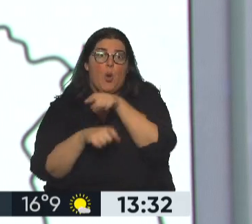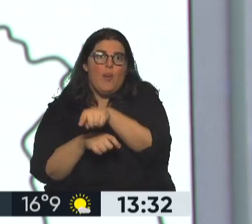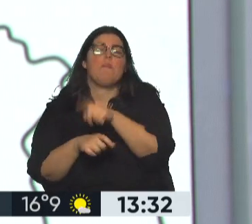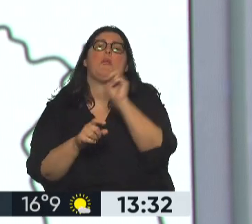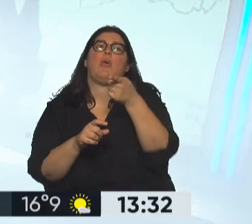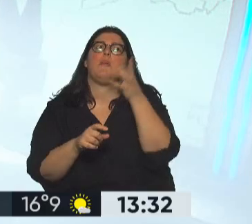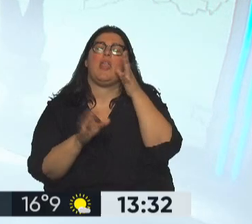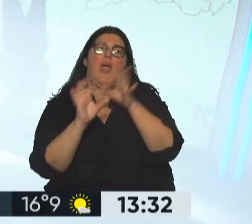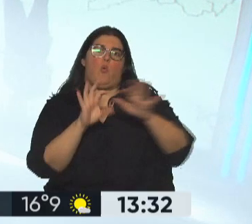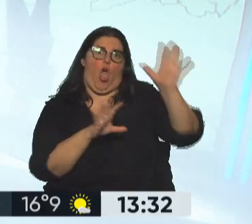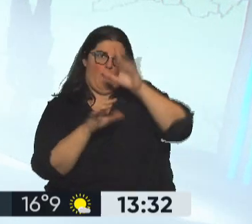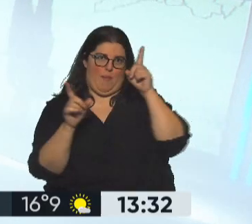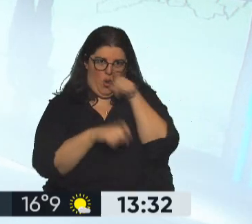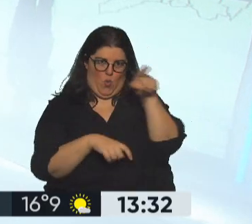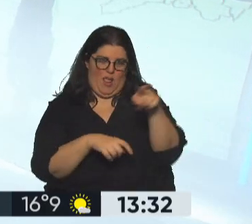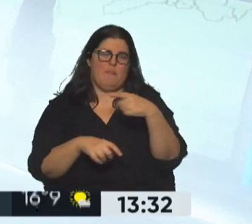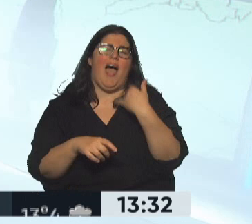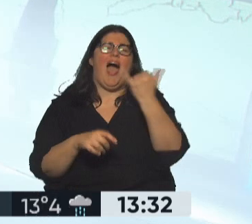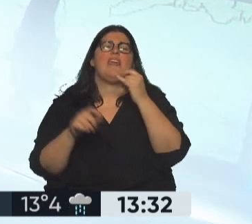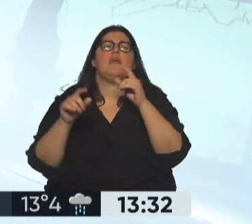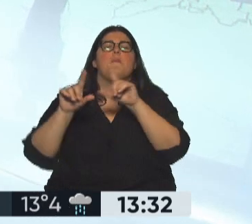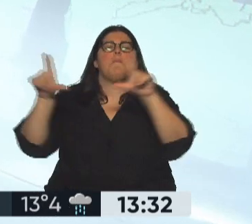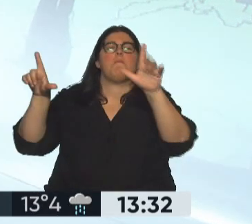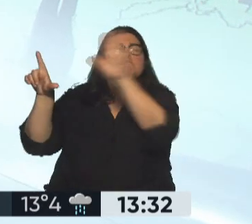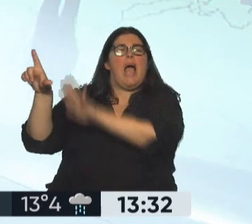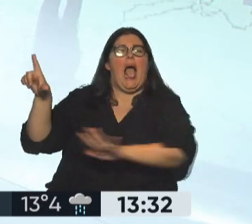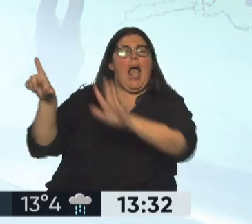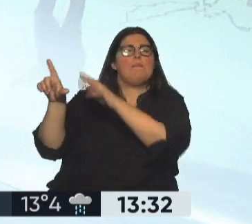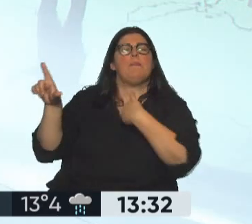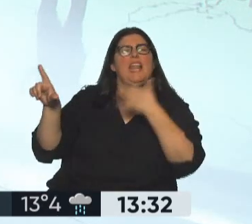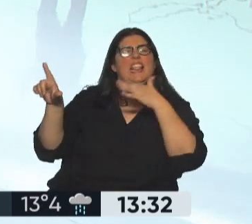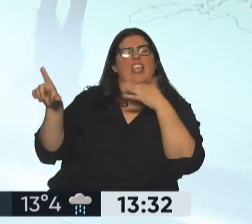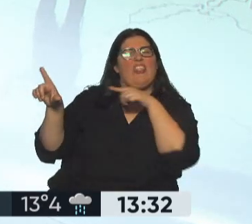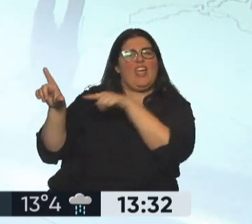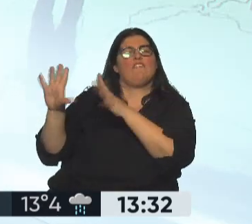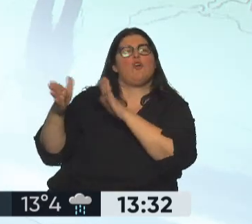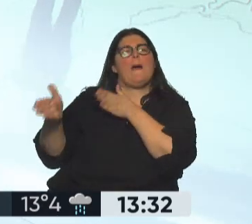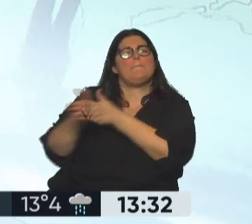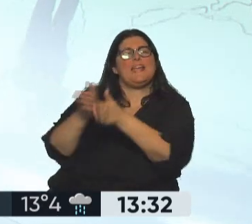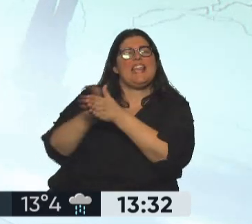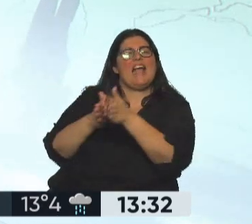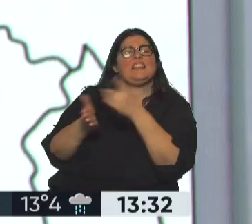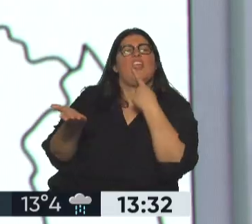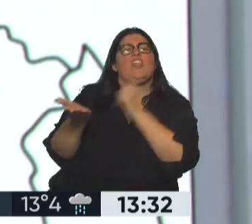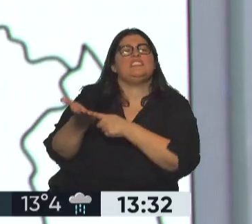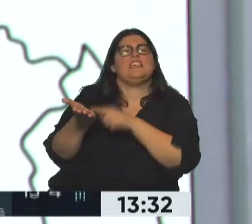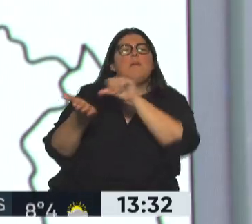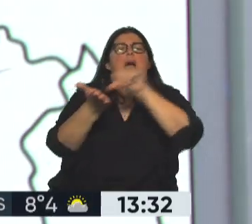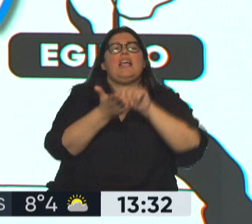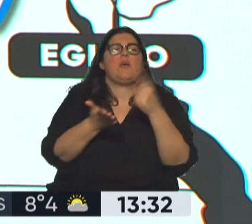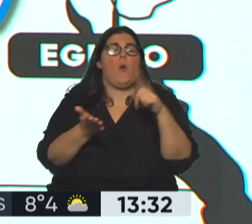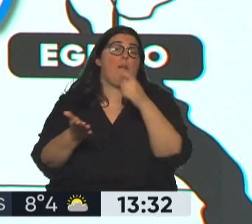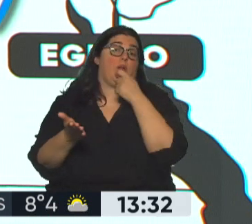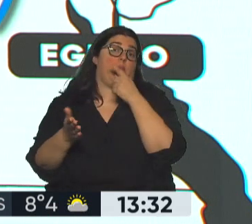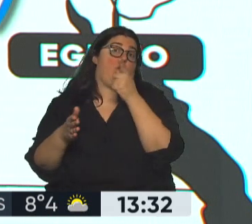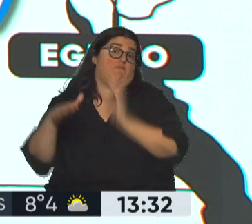de la migración. Y aquí tenemos este mapa para empezar a entender un poco justamente de qué manera los migrantes van eligiendo diferentes naciones. Tenemos como